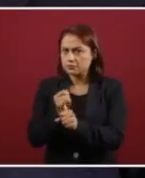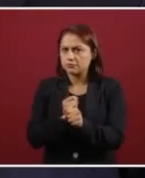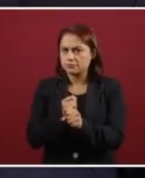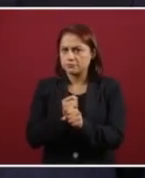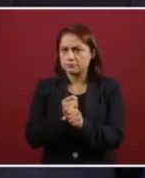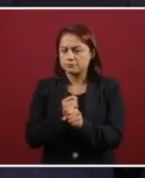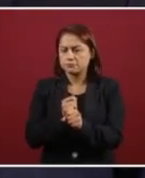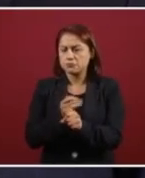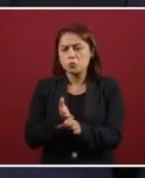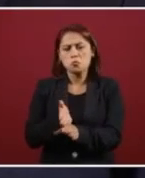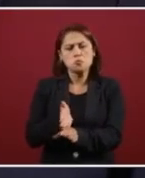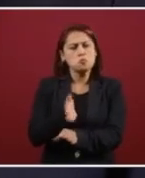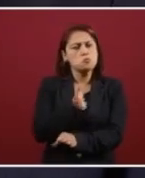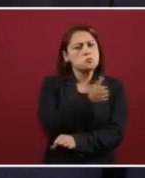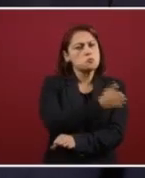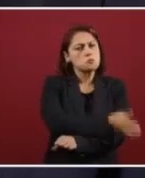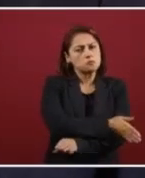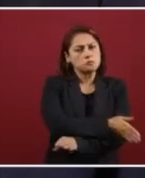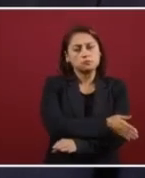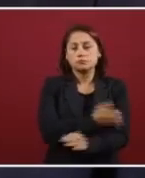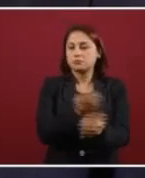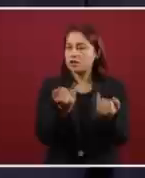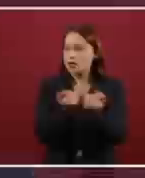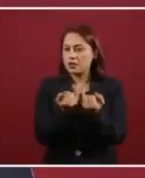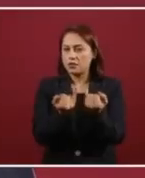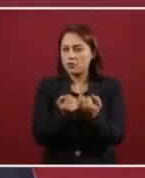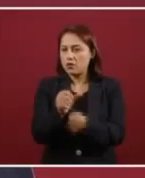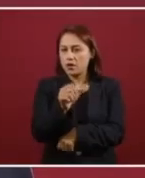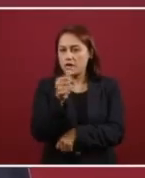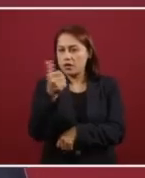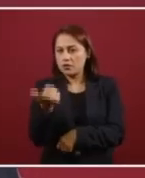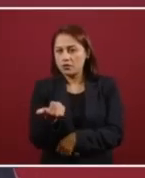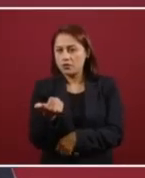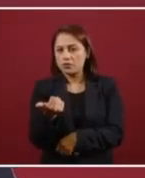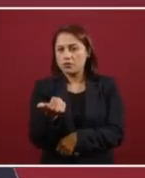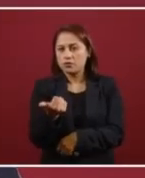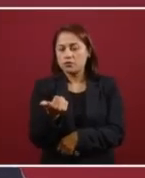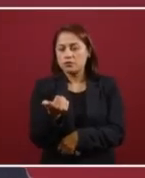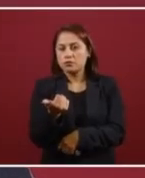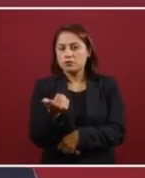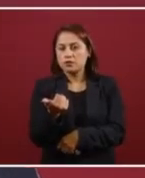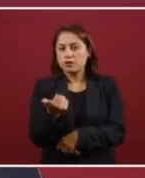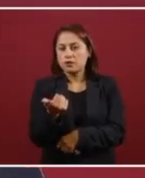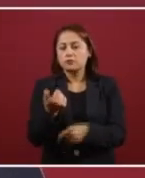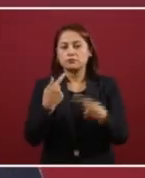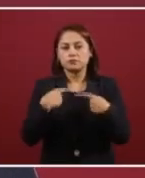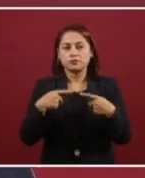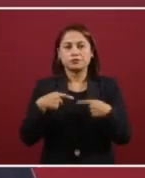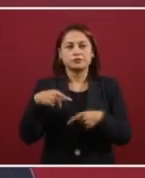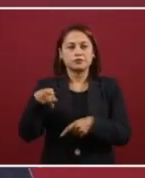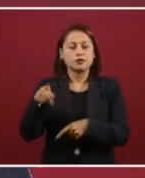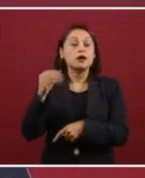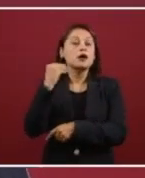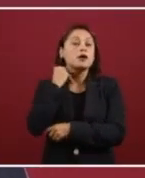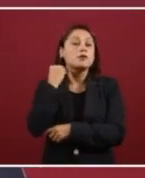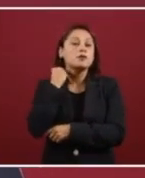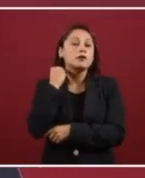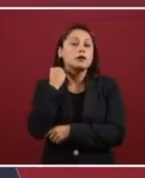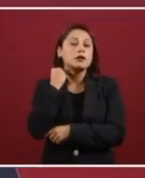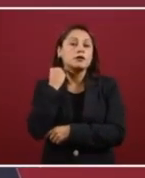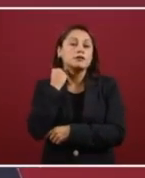de tiempo atrás, como el caso también de el abogado